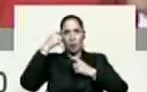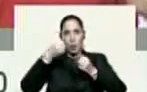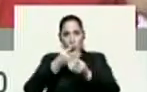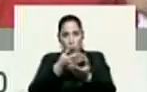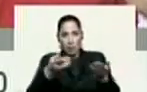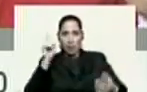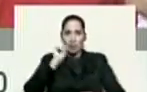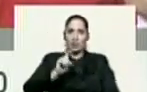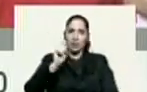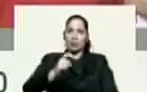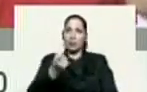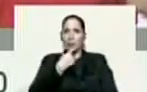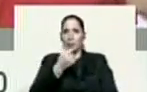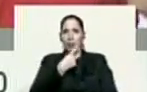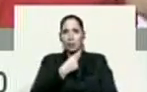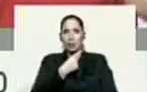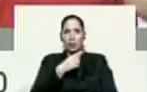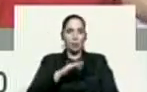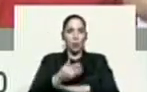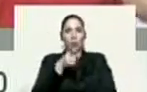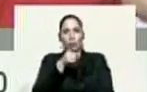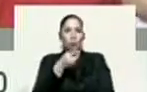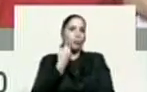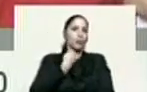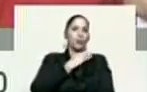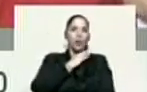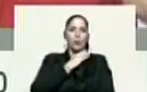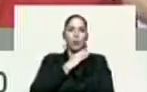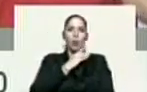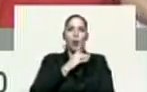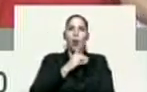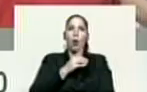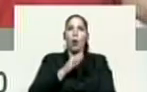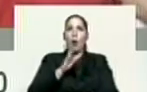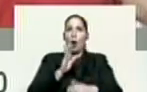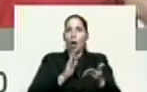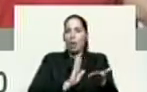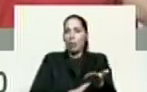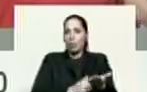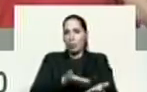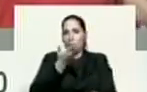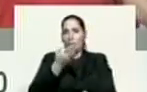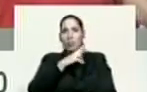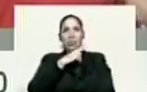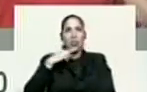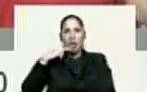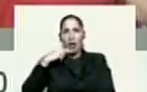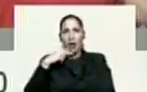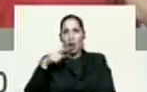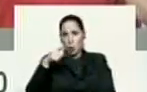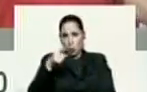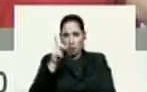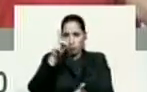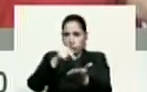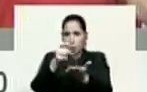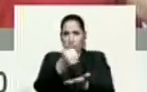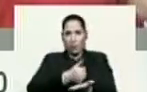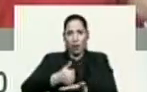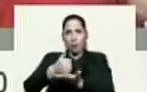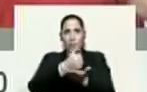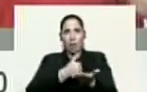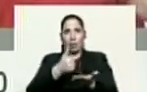una medicina porque usted padece de diabetes, y usted va a la farmacia esa que le gusta ir a usted, de las grandes